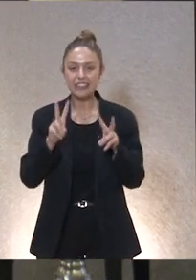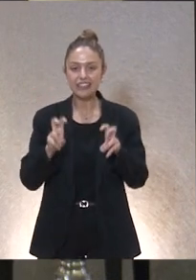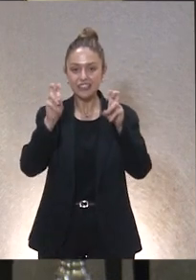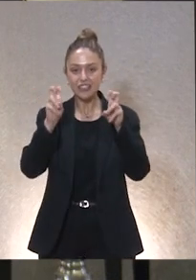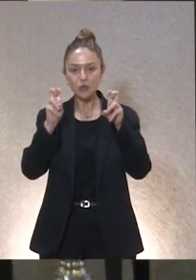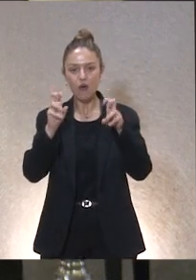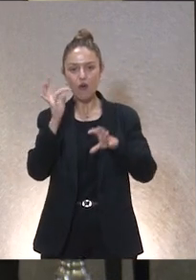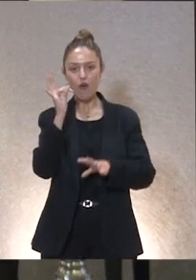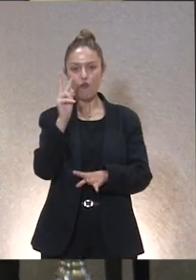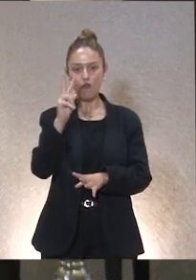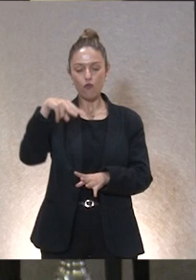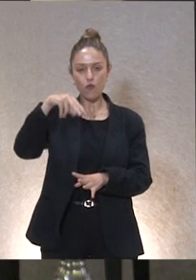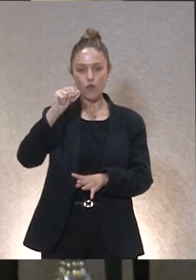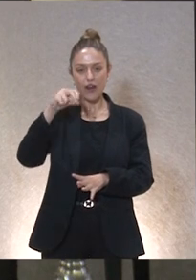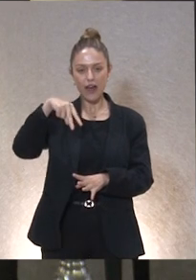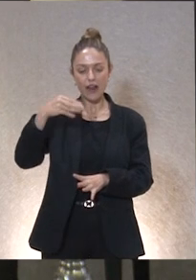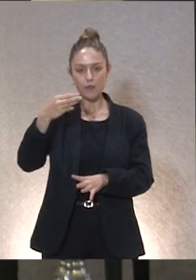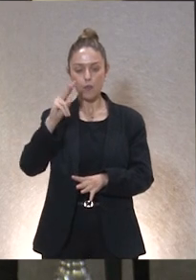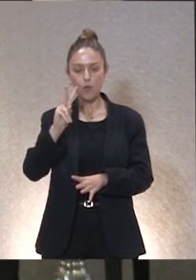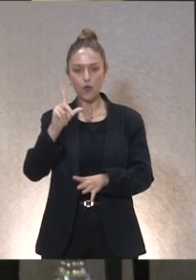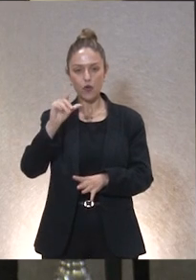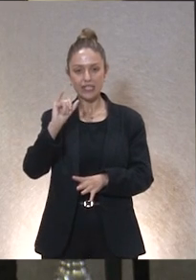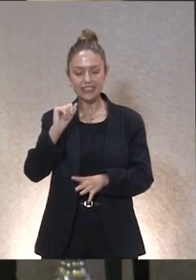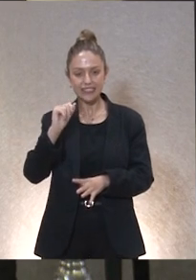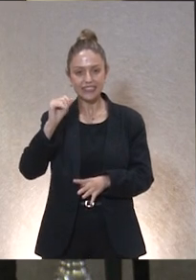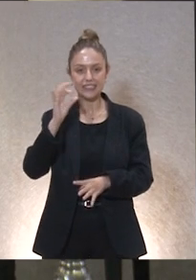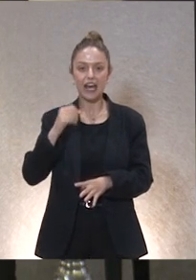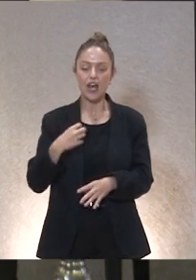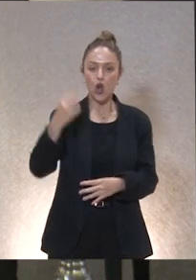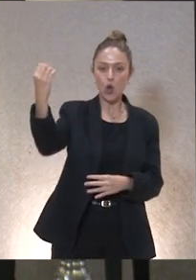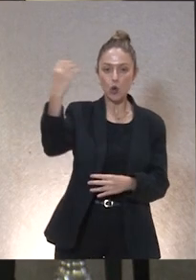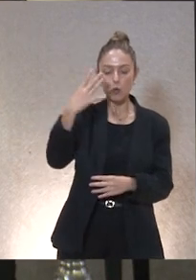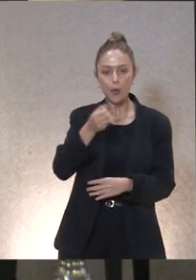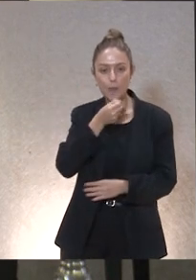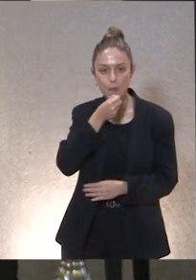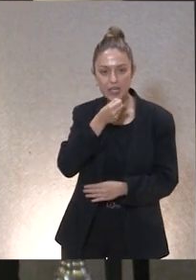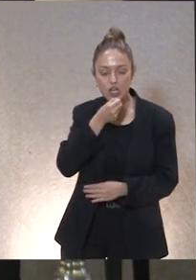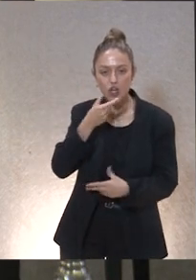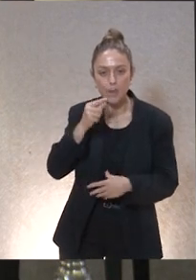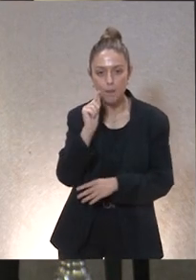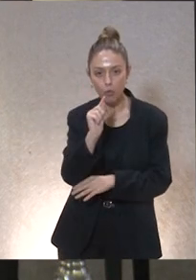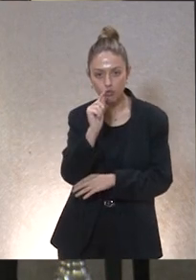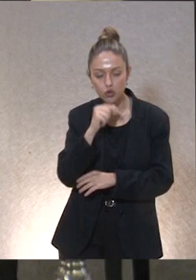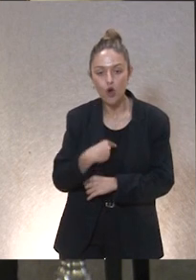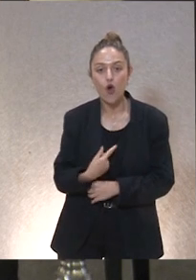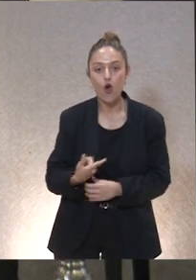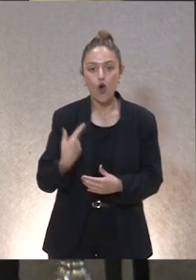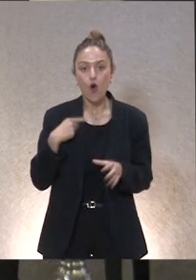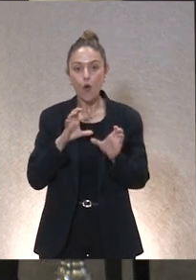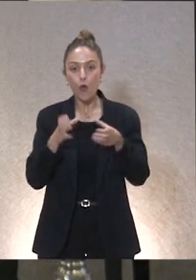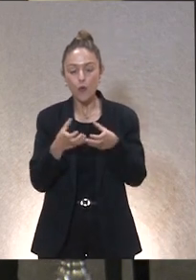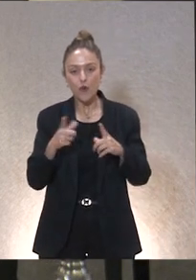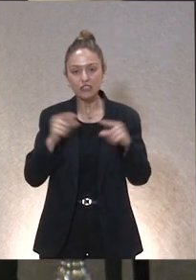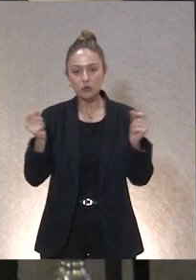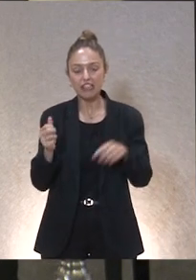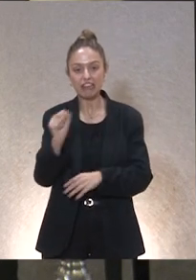funambulista de la compañía de teatro de sombras luz micro y punto una compañía asturiana femenina nacida